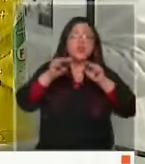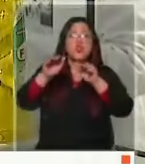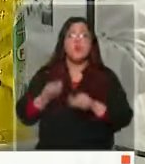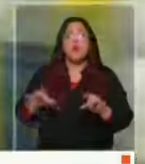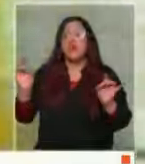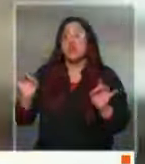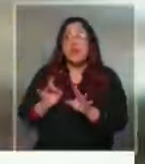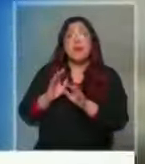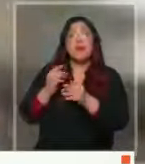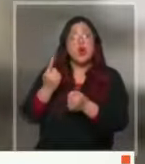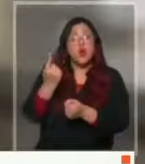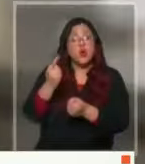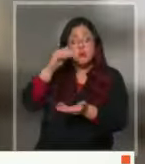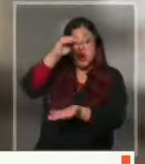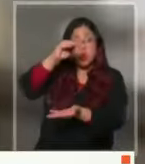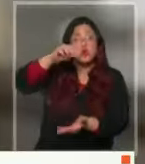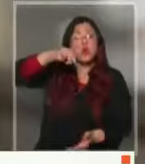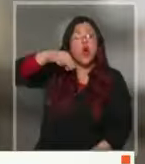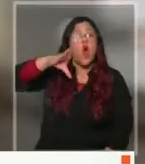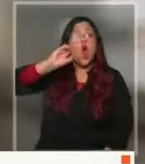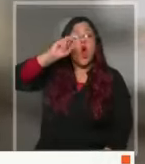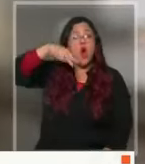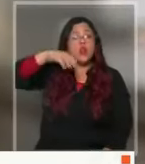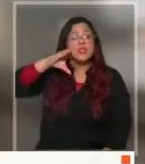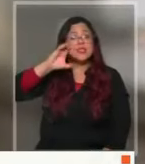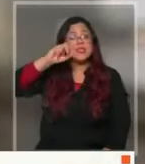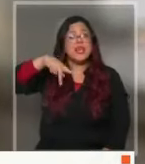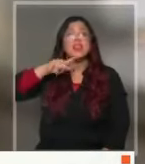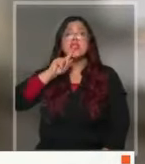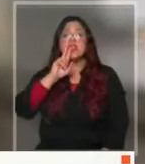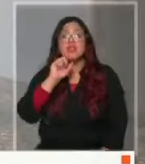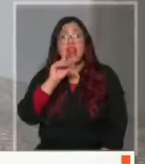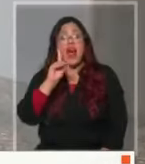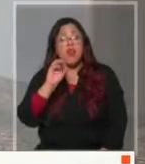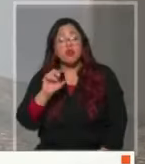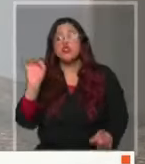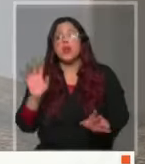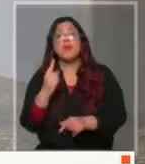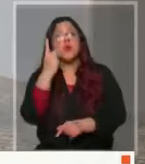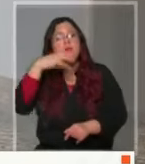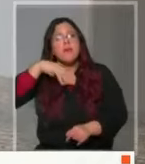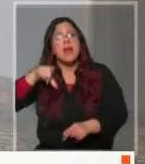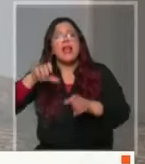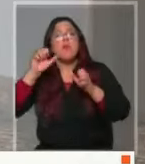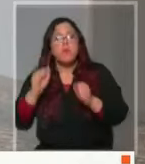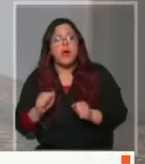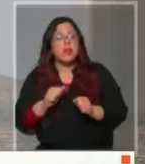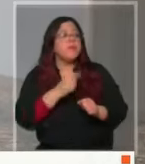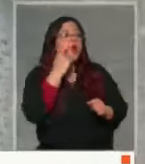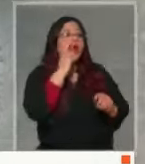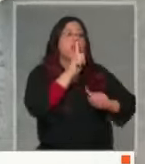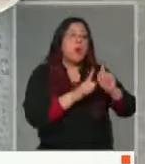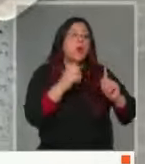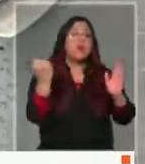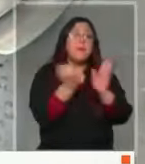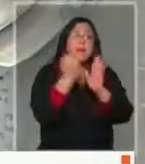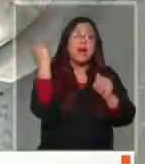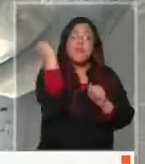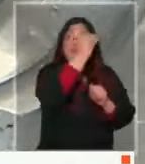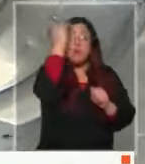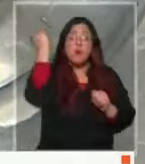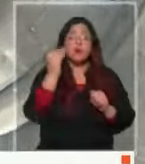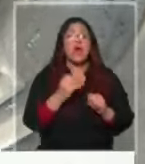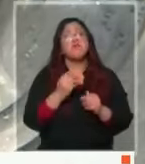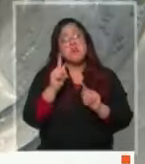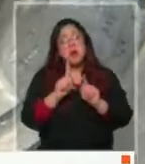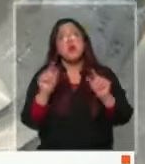ocupar un ml. Pero ponga atención porque entre las marcas reconocidas hay productos más económicos que tienen el mismo rendimiento